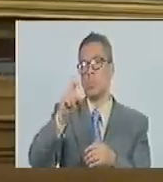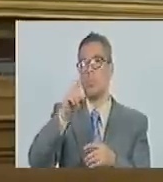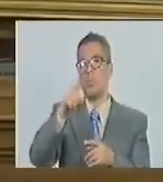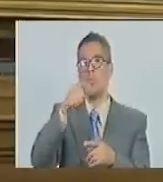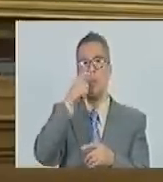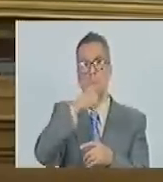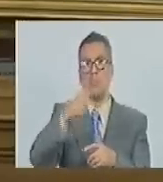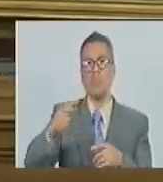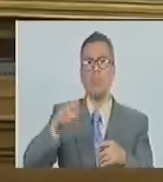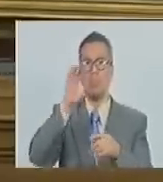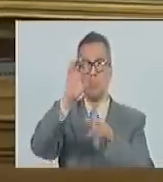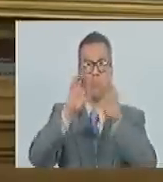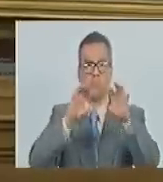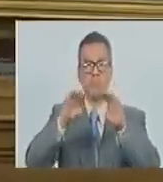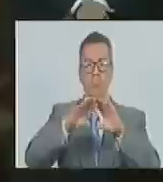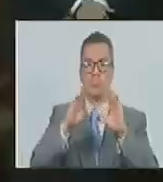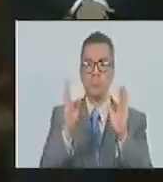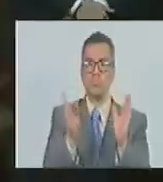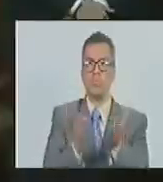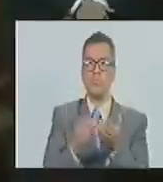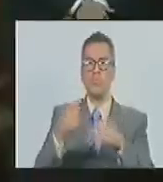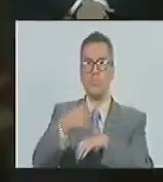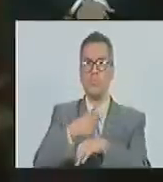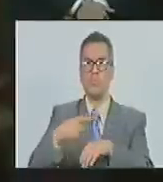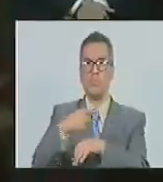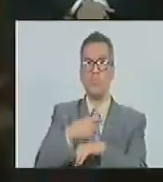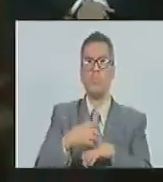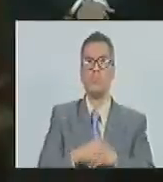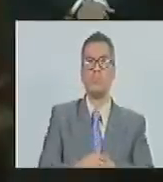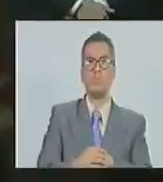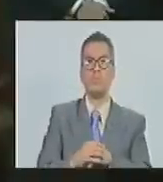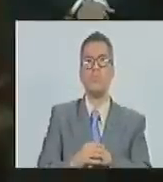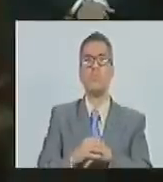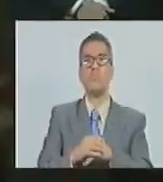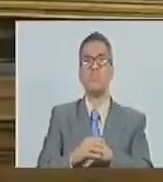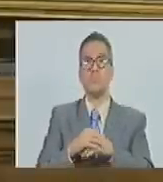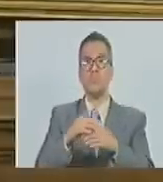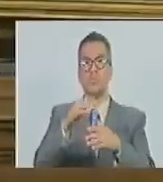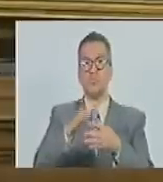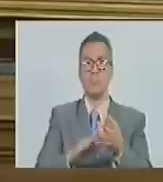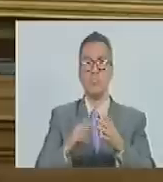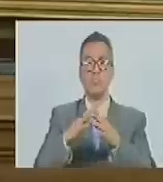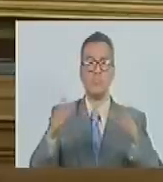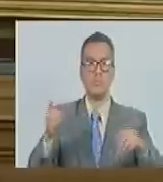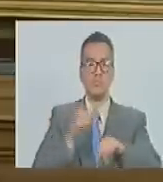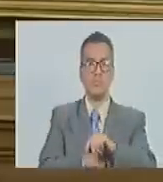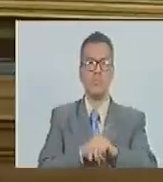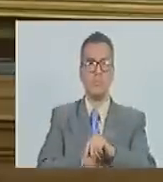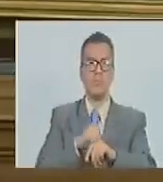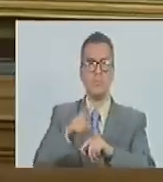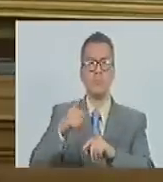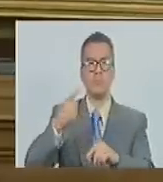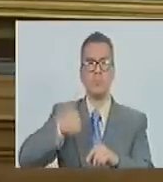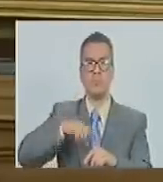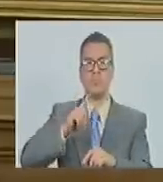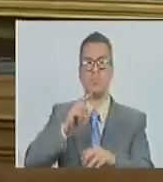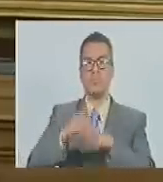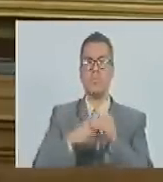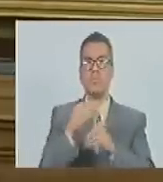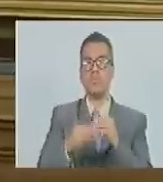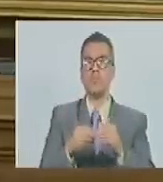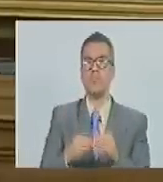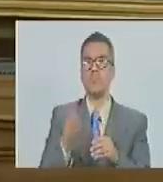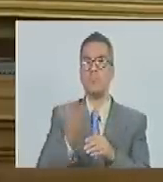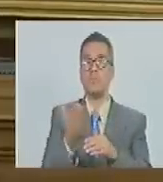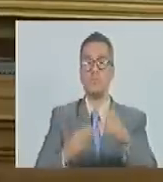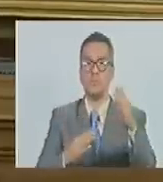los pueblos y los países del mundo, buscar paliar la tremenda situación que nos había impuesto